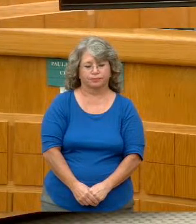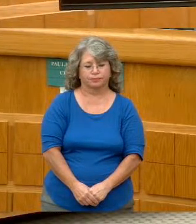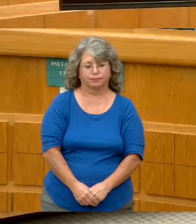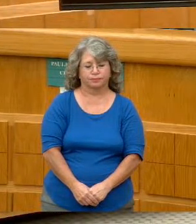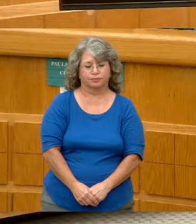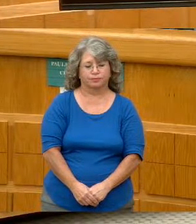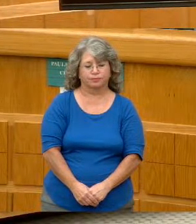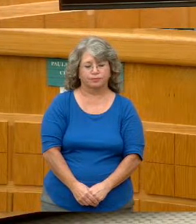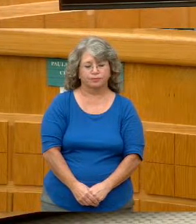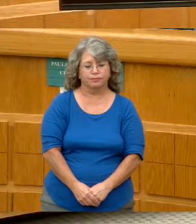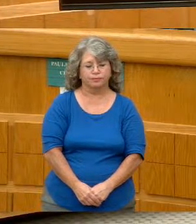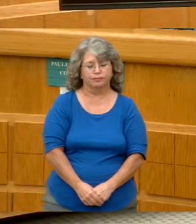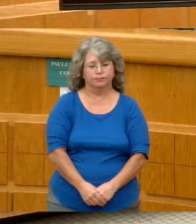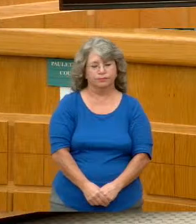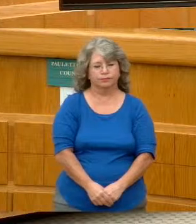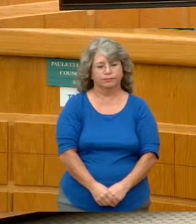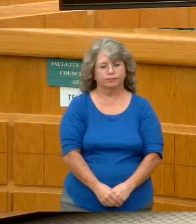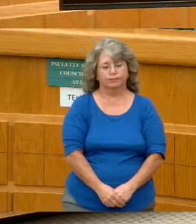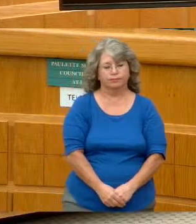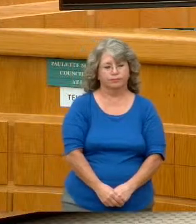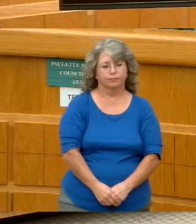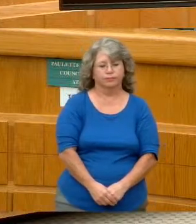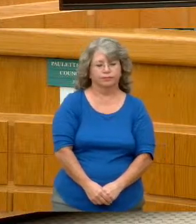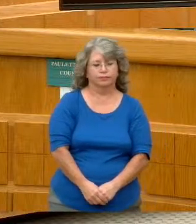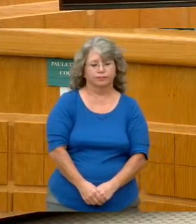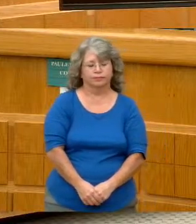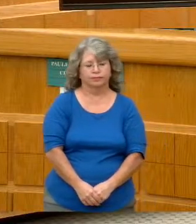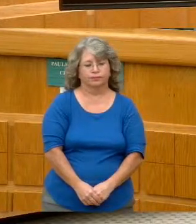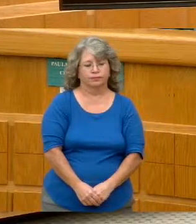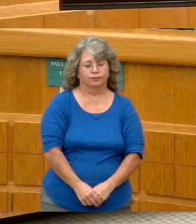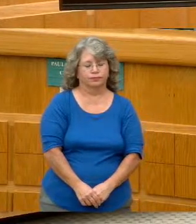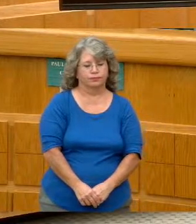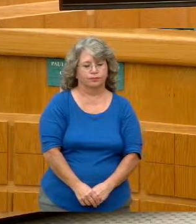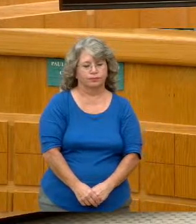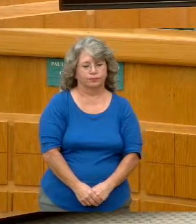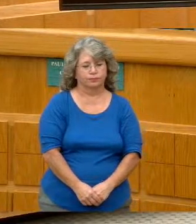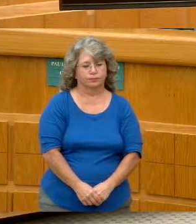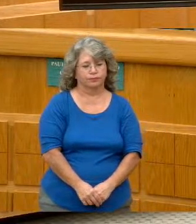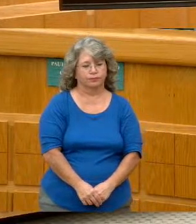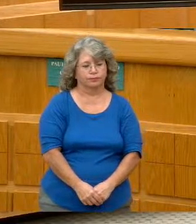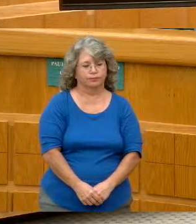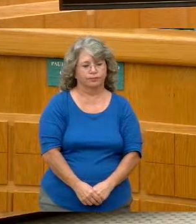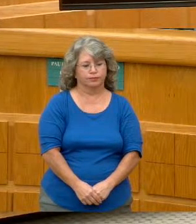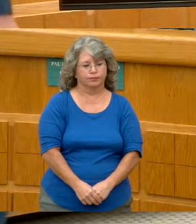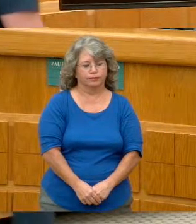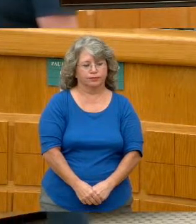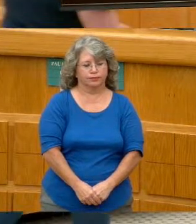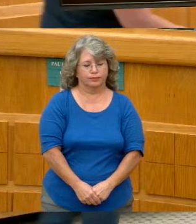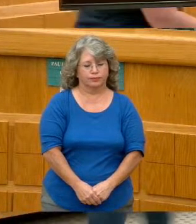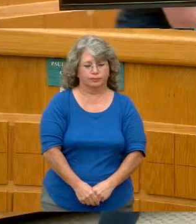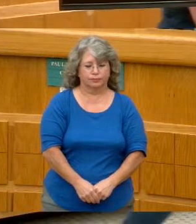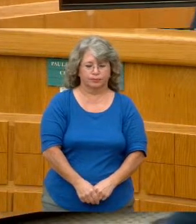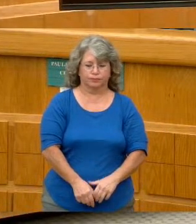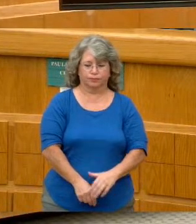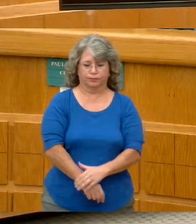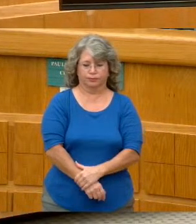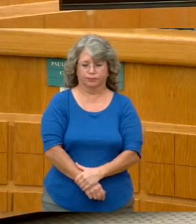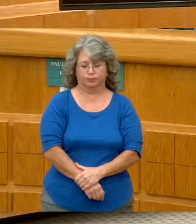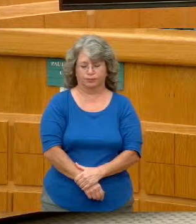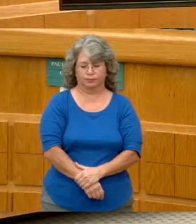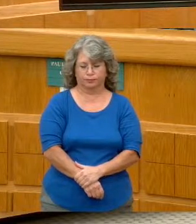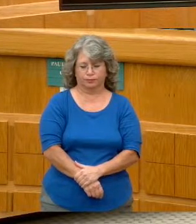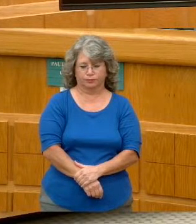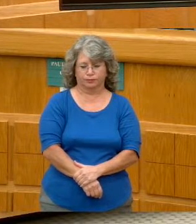33 están en la unidad de cuidados intensivos. 521 casos continúan aún activos. Hoy se reportan 2 fallecimientos. A la fecha los